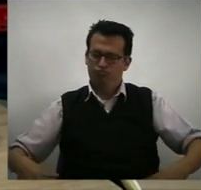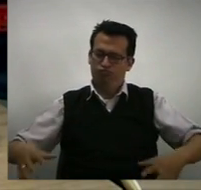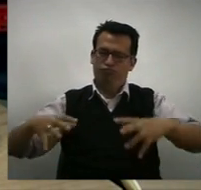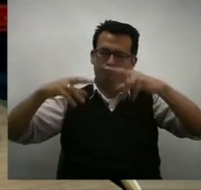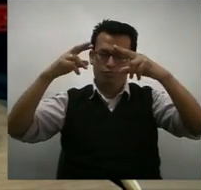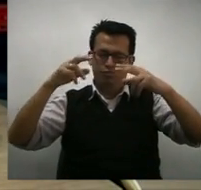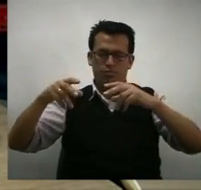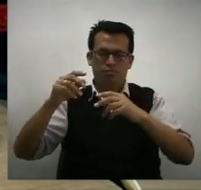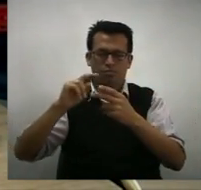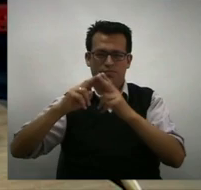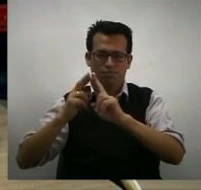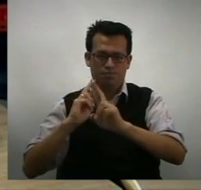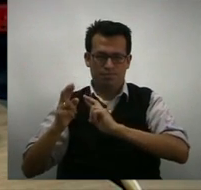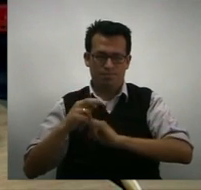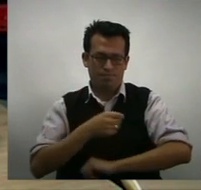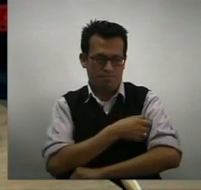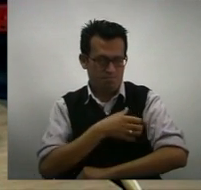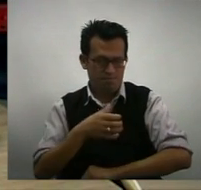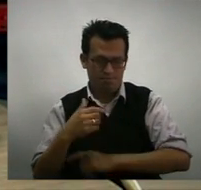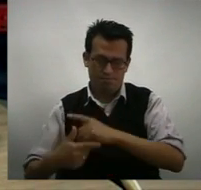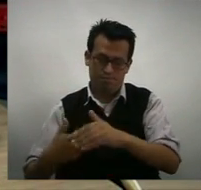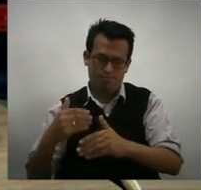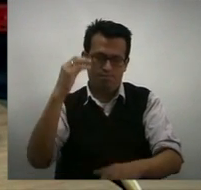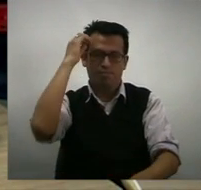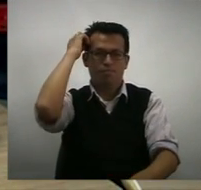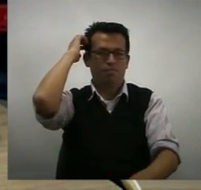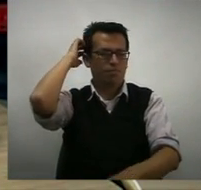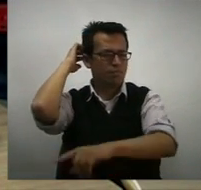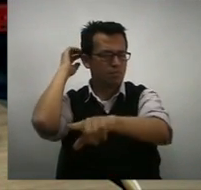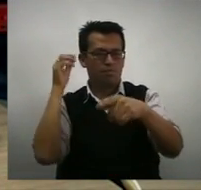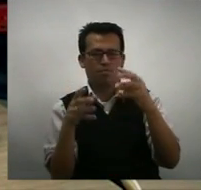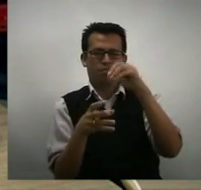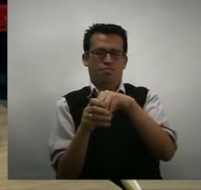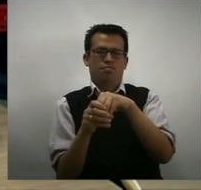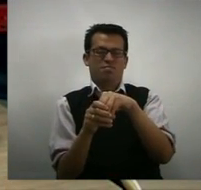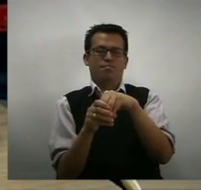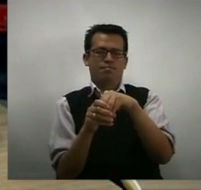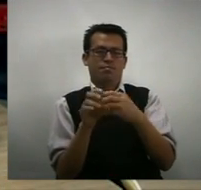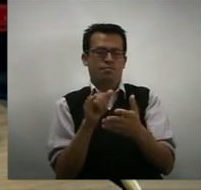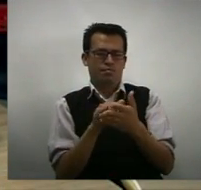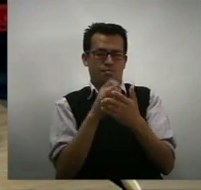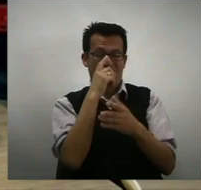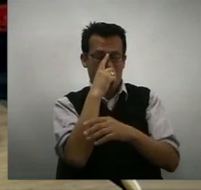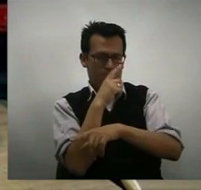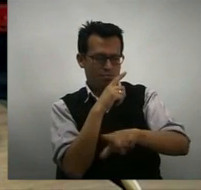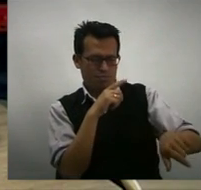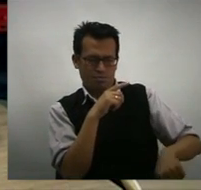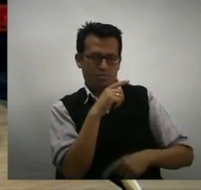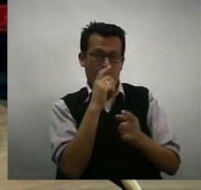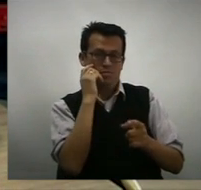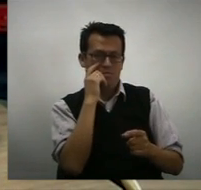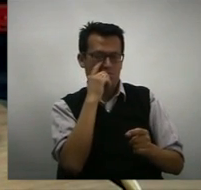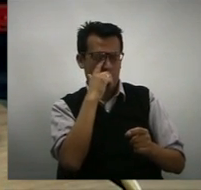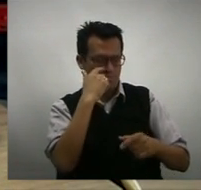poder independiente de aquel que la ejerce. Un carnaval apócrifo que se inserta en el cuerpo, ser consciente que se es vigilado, para convertirse